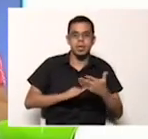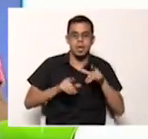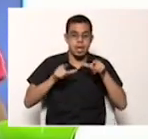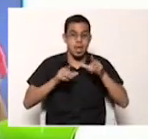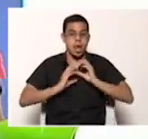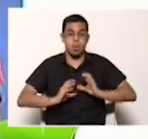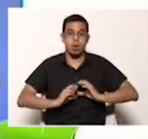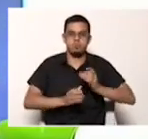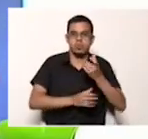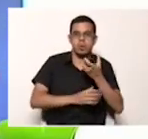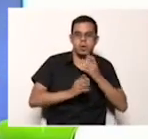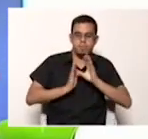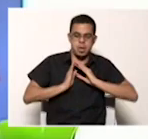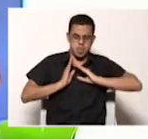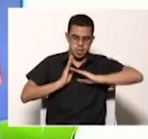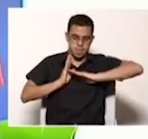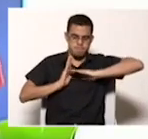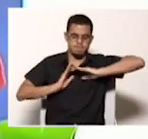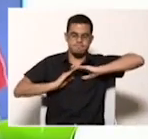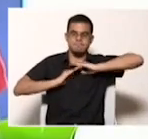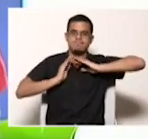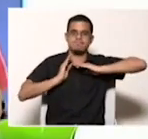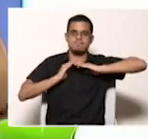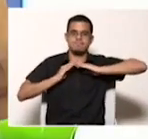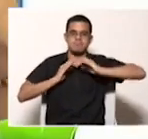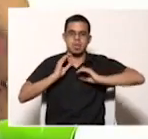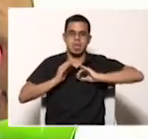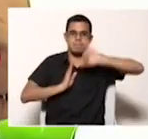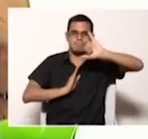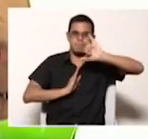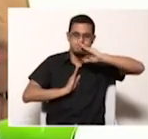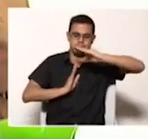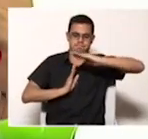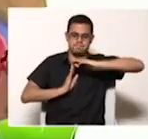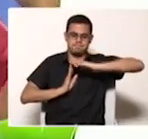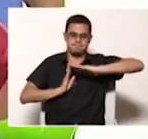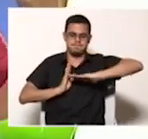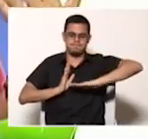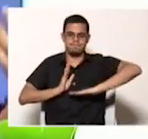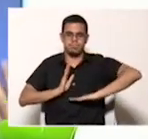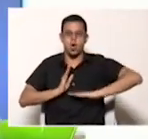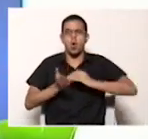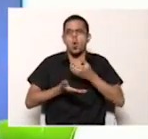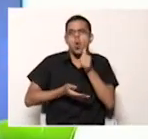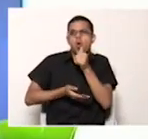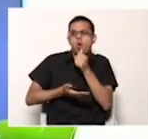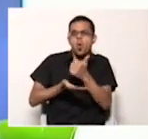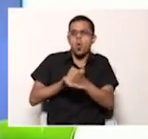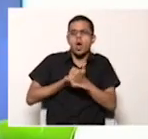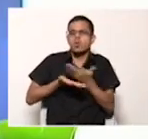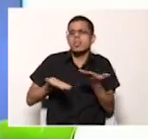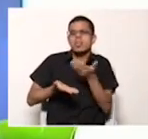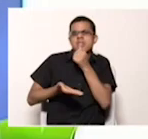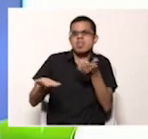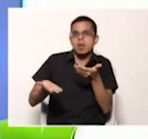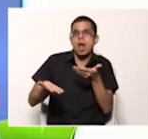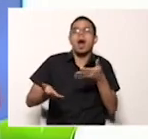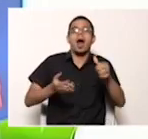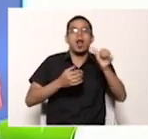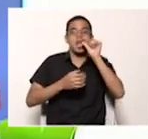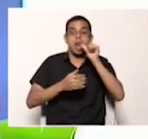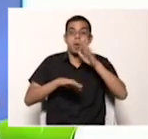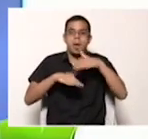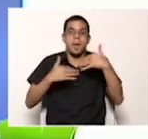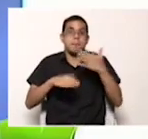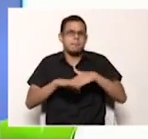disminuir ese grado de energía a través de ¿qué? Del agua. Y nuestro cuerpo está constituido en su mayoría por agua.